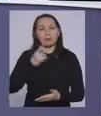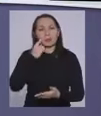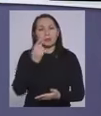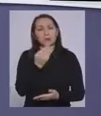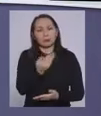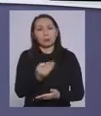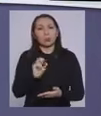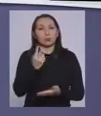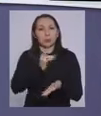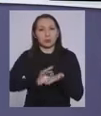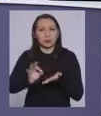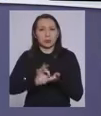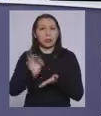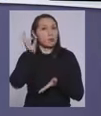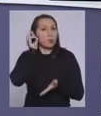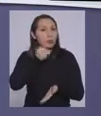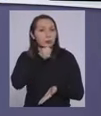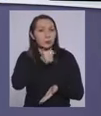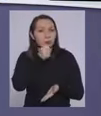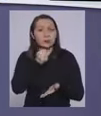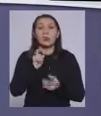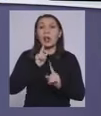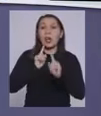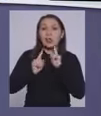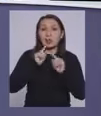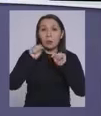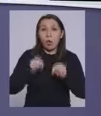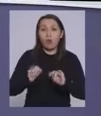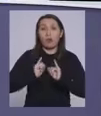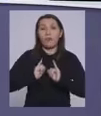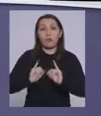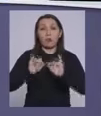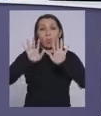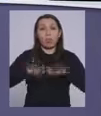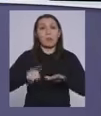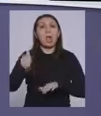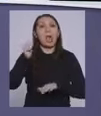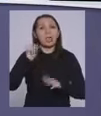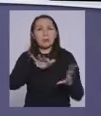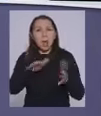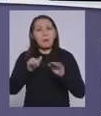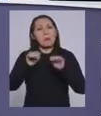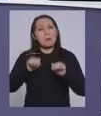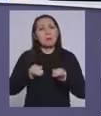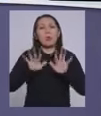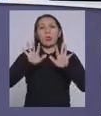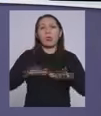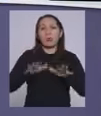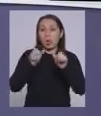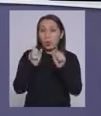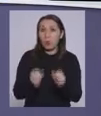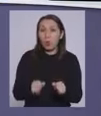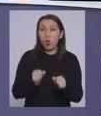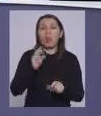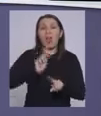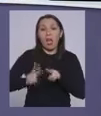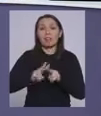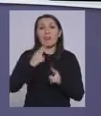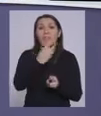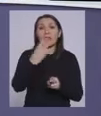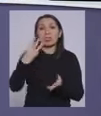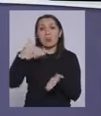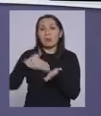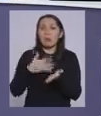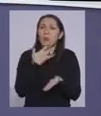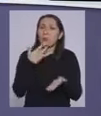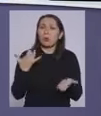subsecretario. Sobre justamente los exámenes, hoy se reportan 10.000, ayer también iba en torno a esa misma cifra, hay una capacidad para 23.000, pero ¿a qué se